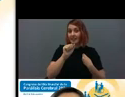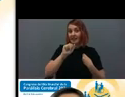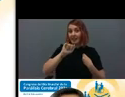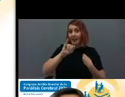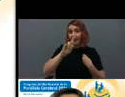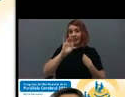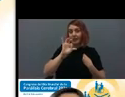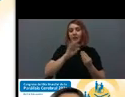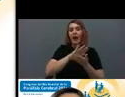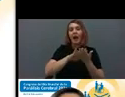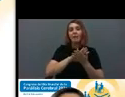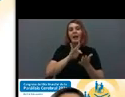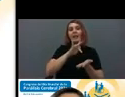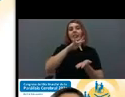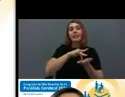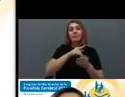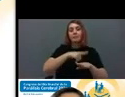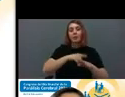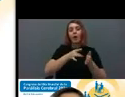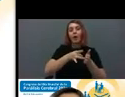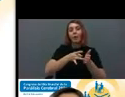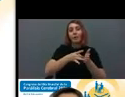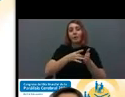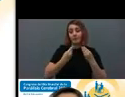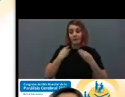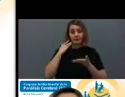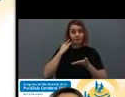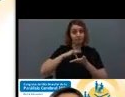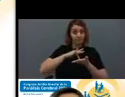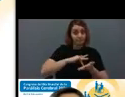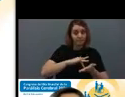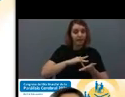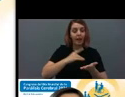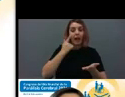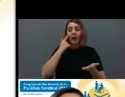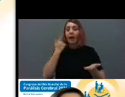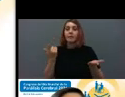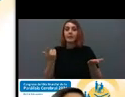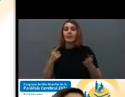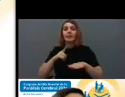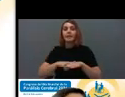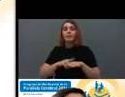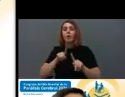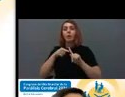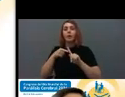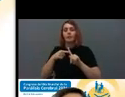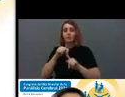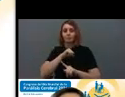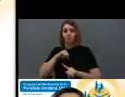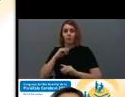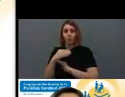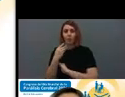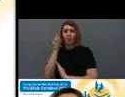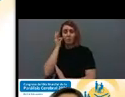tiempo cualitativo de esas vivencias, sin duda, ¿dónde está el tiempo para el autocuidado de ellas, de